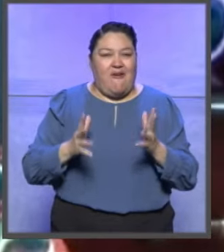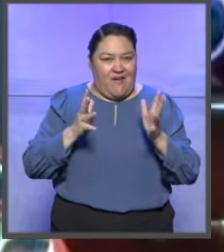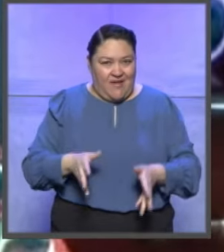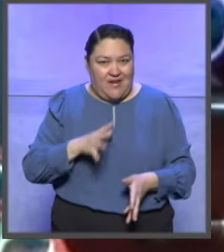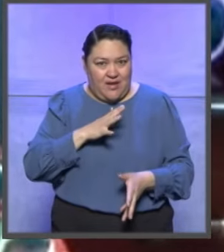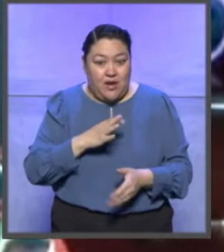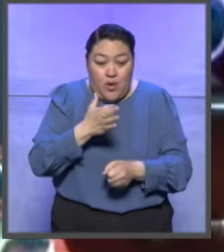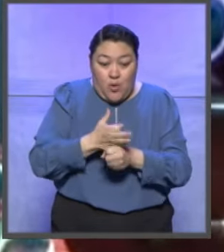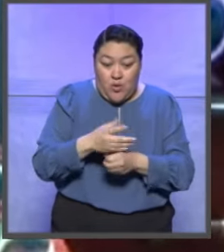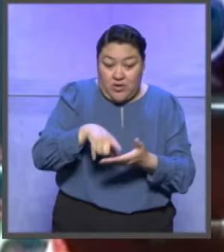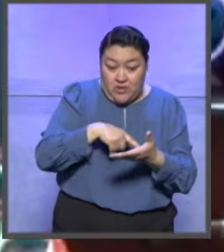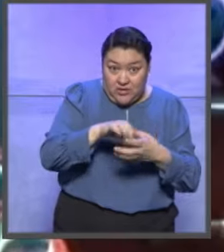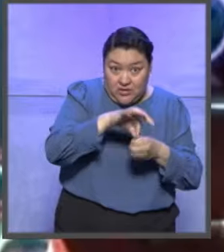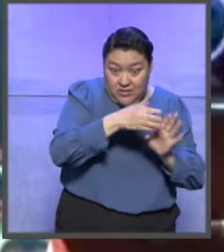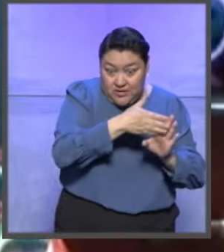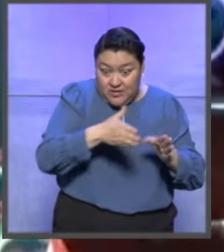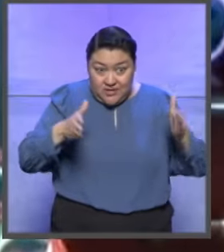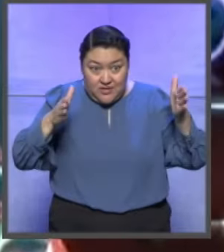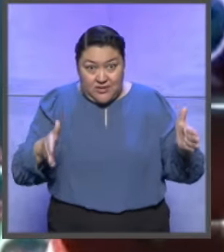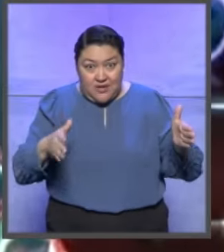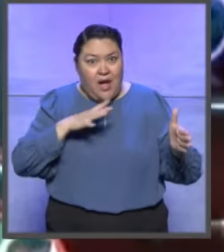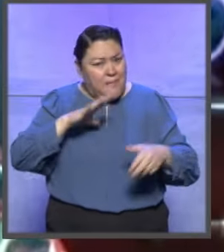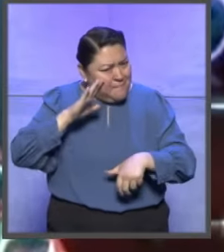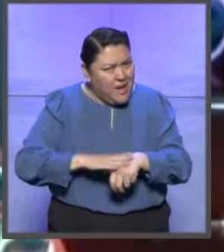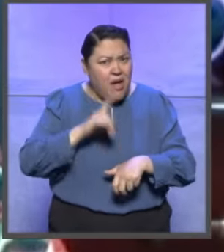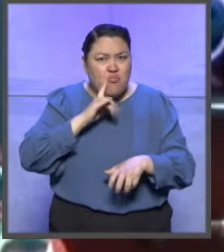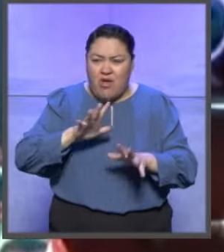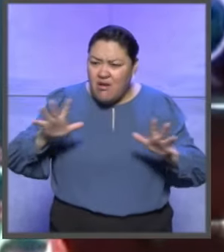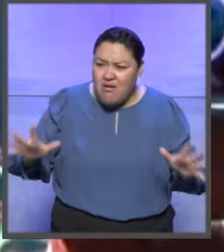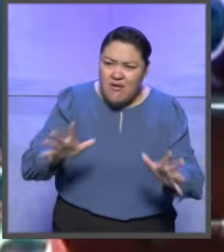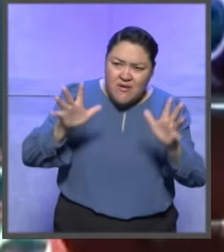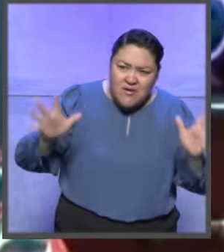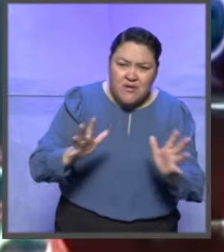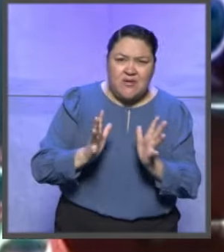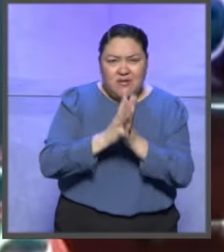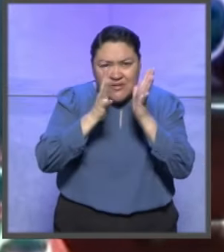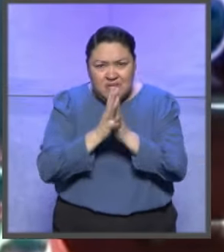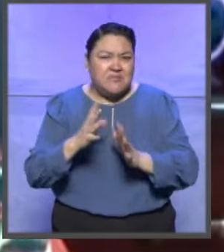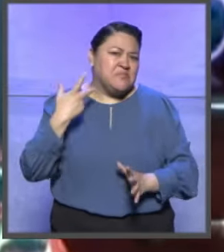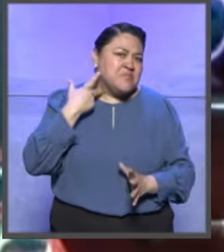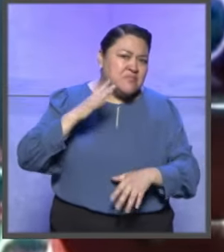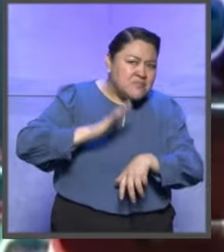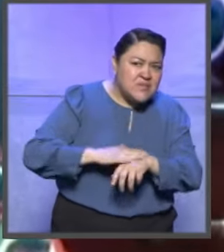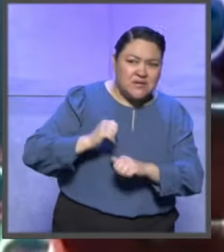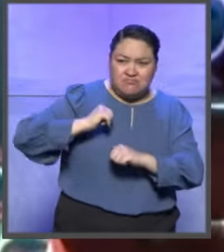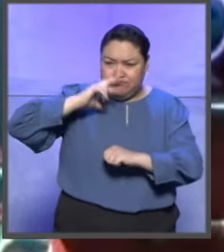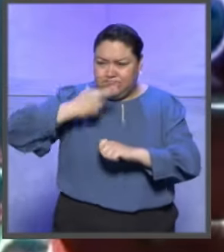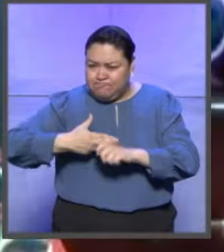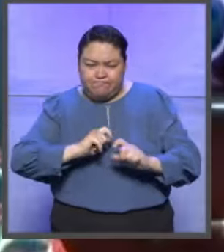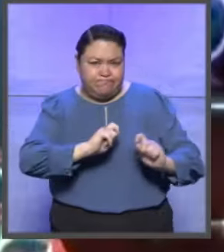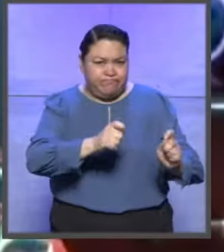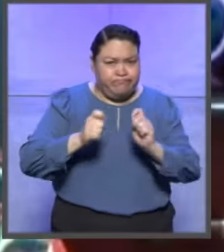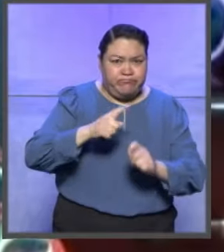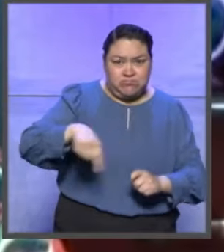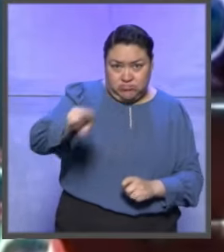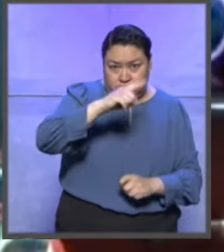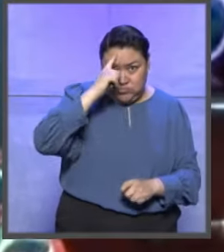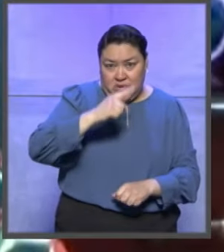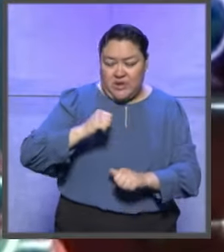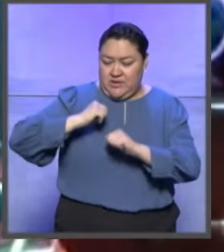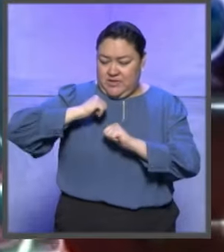tiempo electoral, teniendo más participación política de las mujeres activas en la